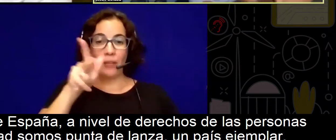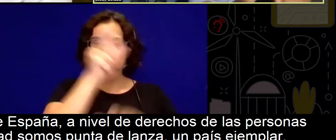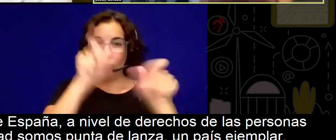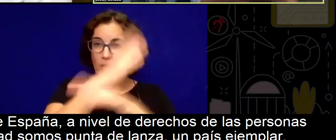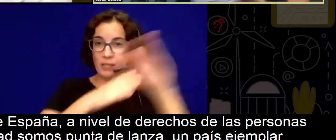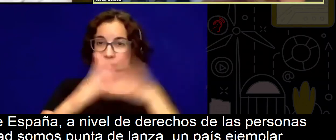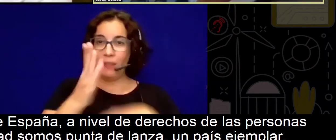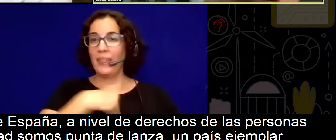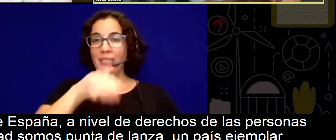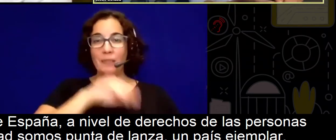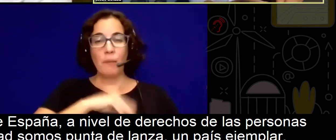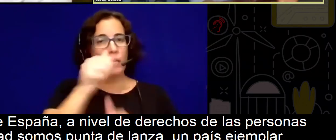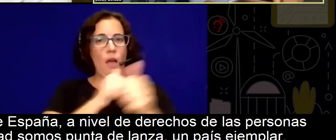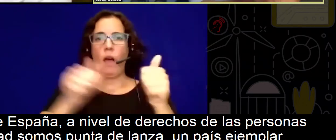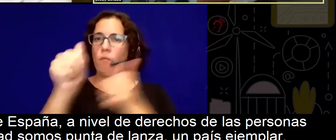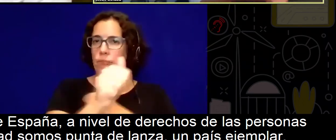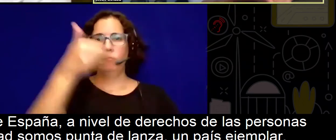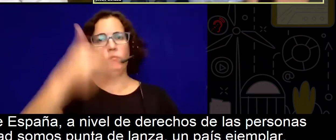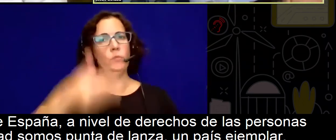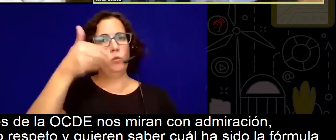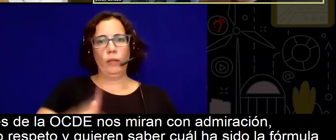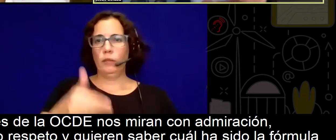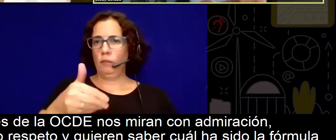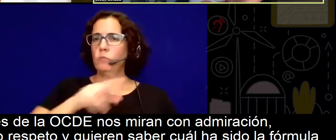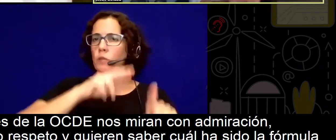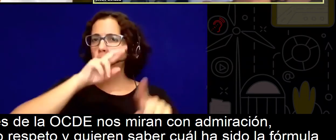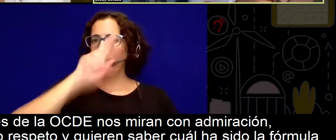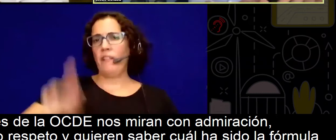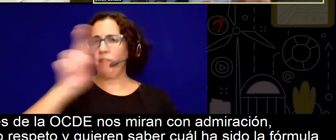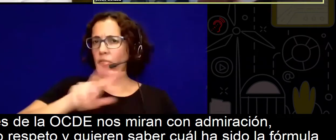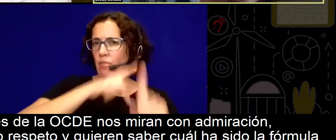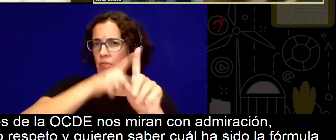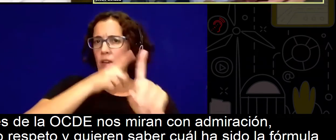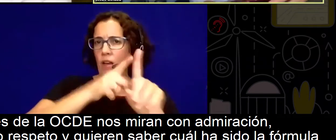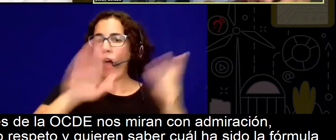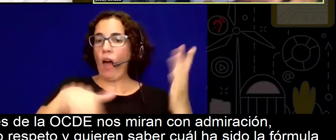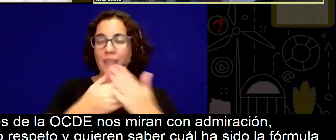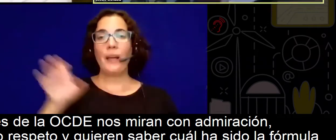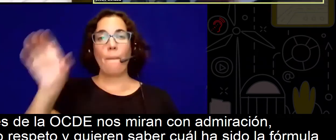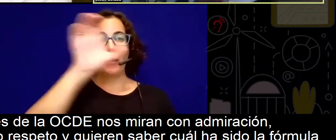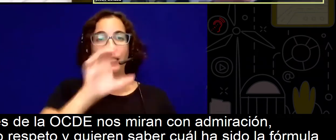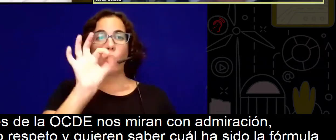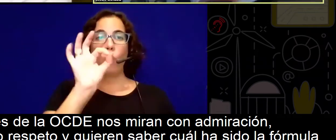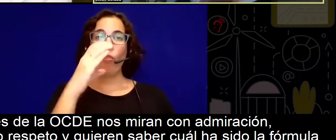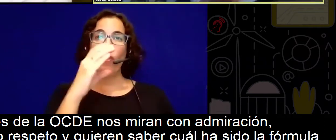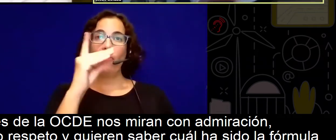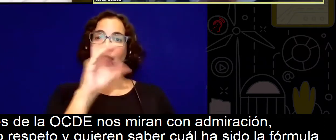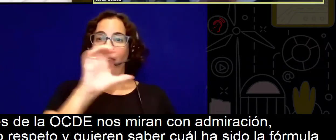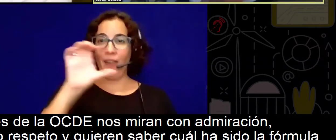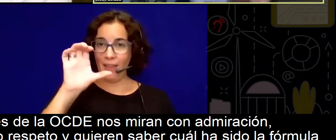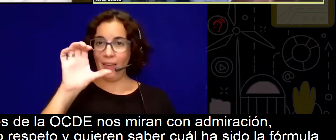somos, también lo decía antes, punta de lanza. Somos un país ejemplar. Muchos países, incluso países de la OCDE, nos miran con